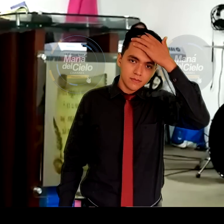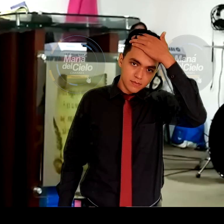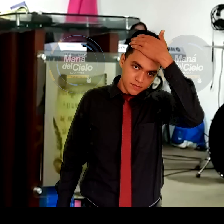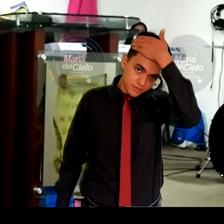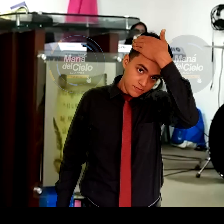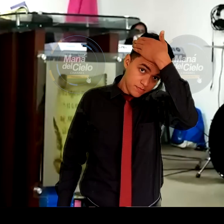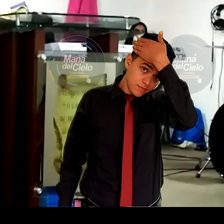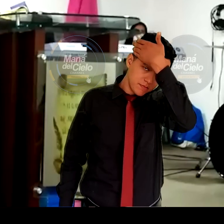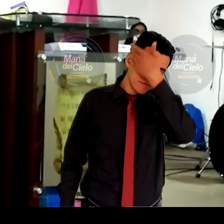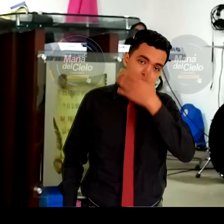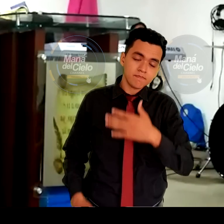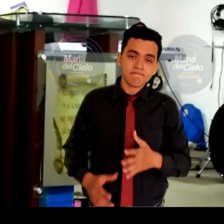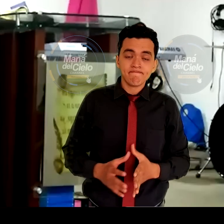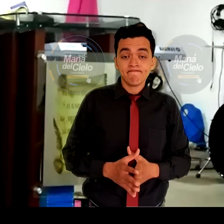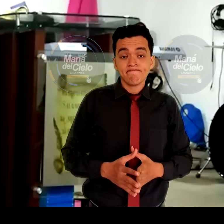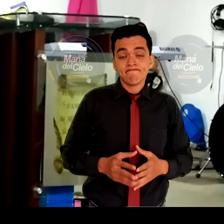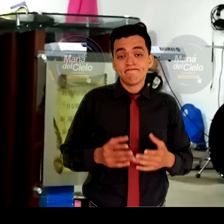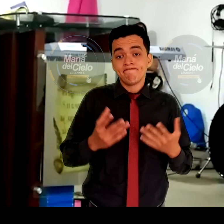imaginar lo que está perdiendo.